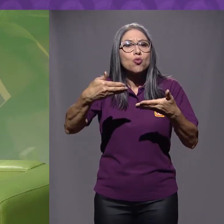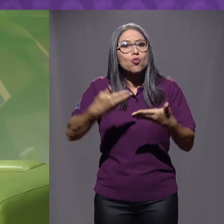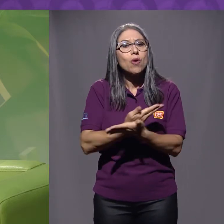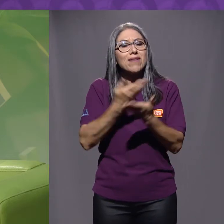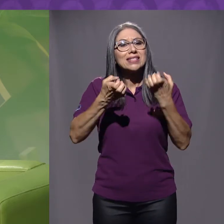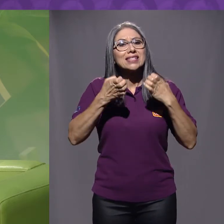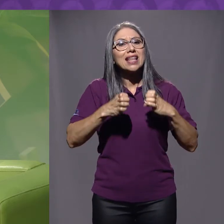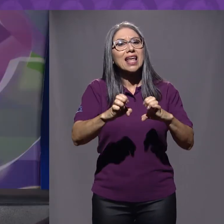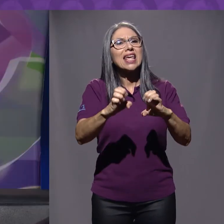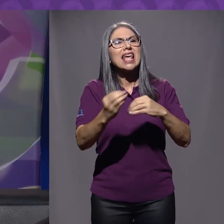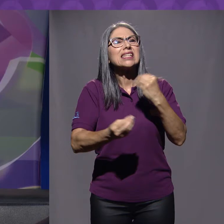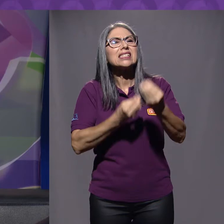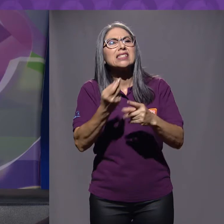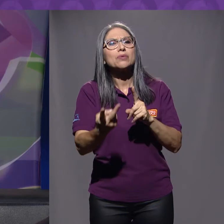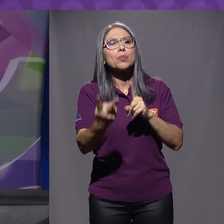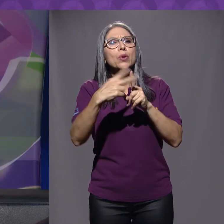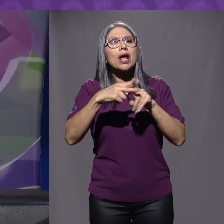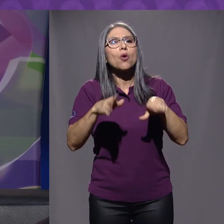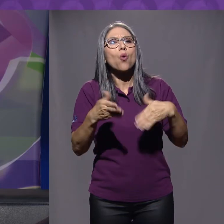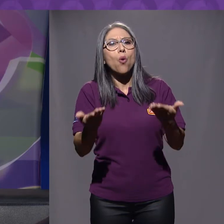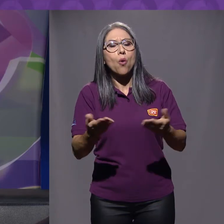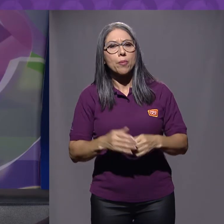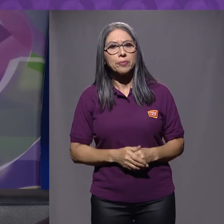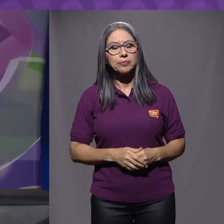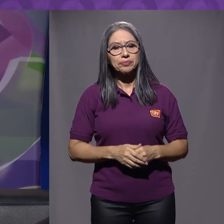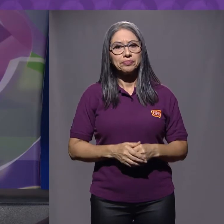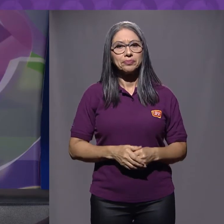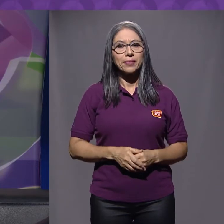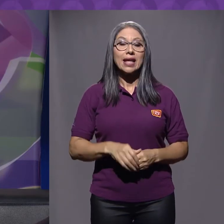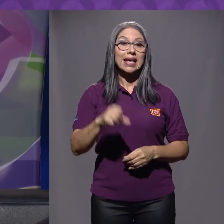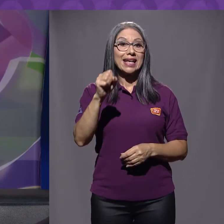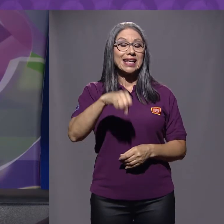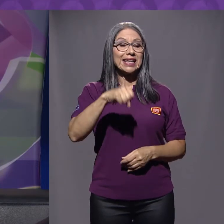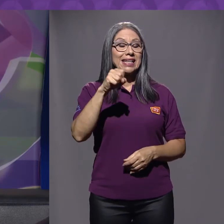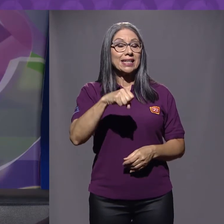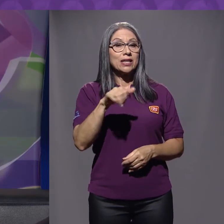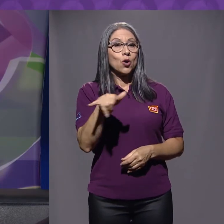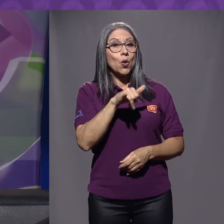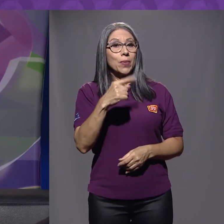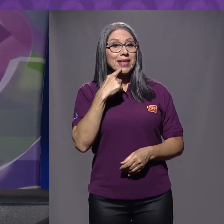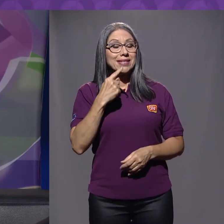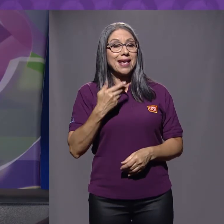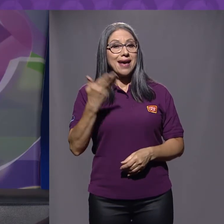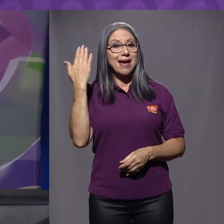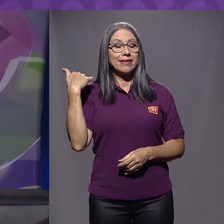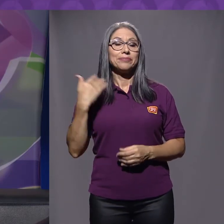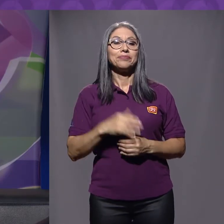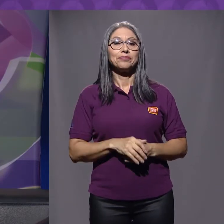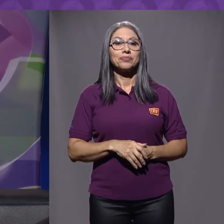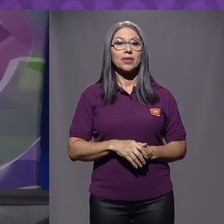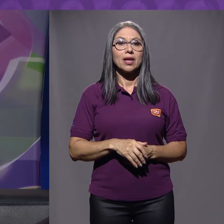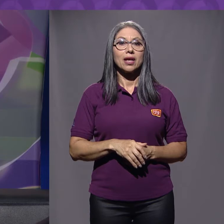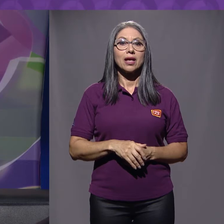nuevas estrategias? Sí, bueno, como le decía en uno de los bloques,